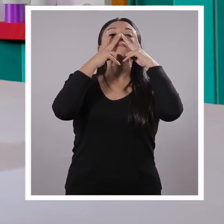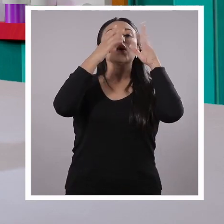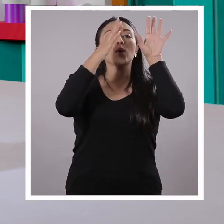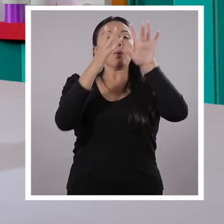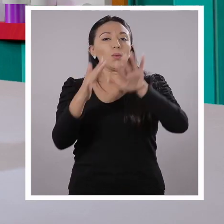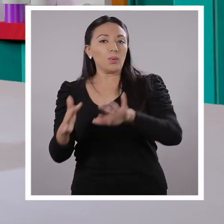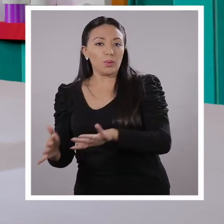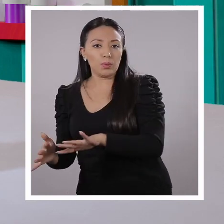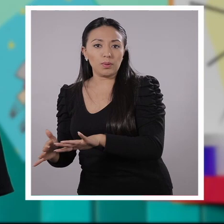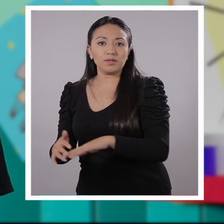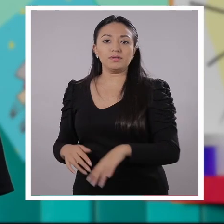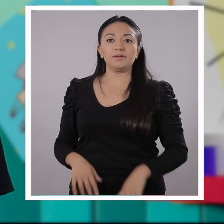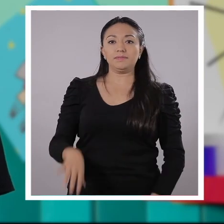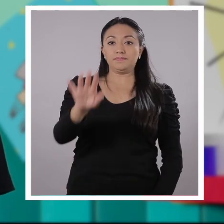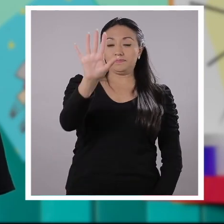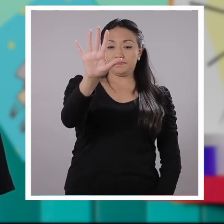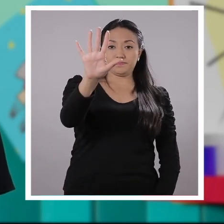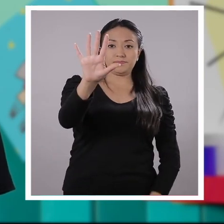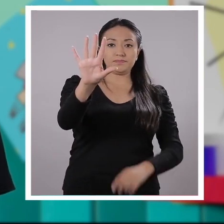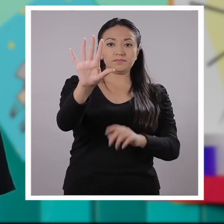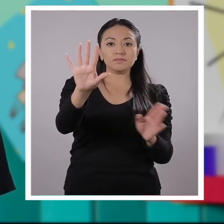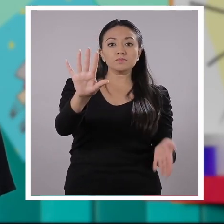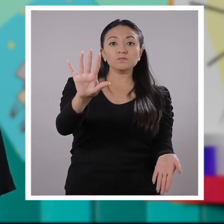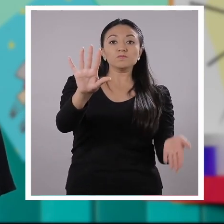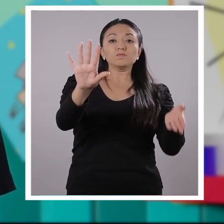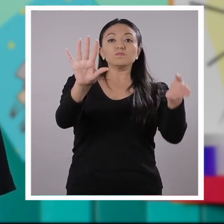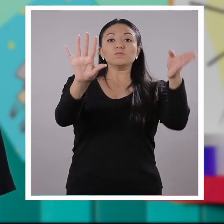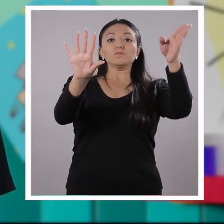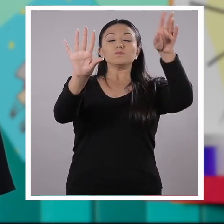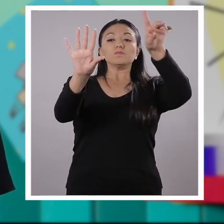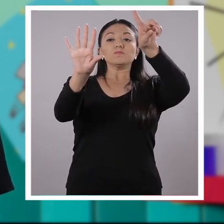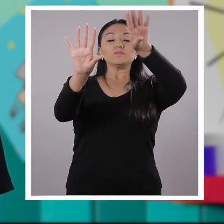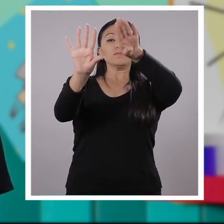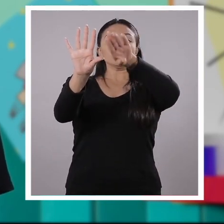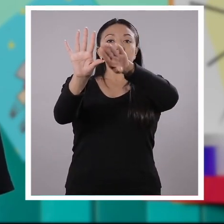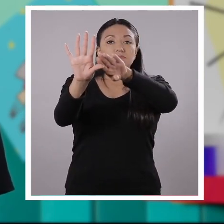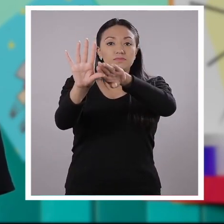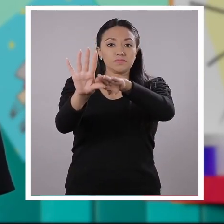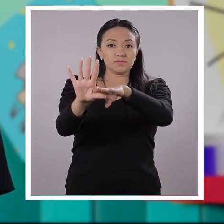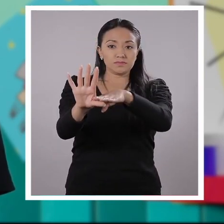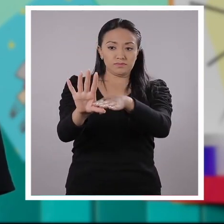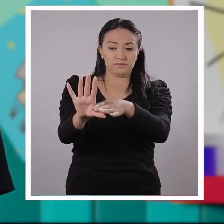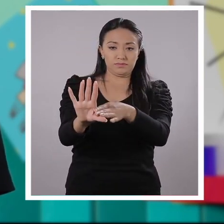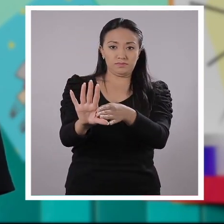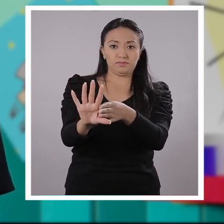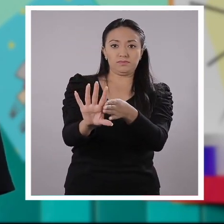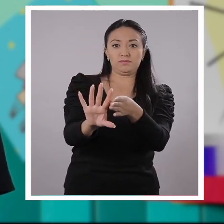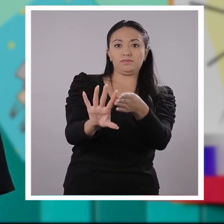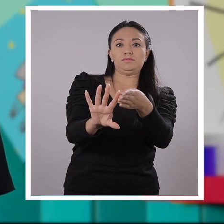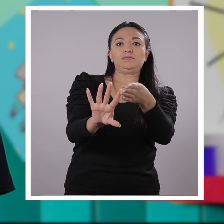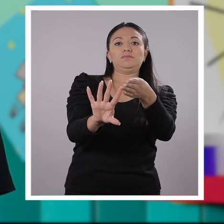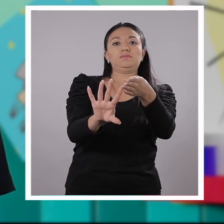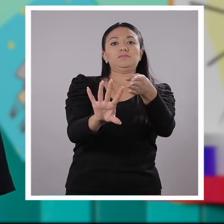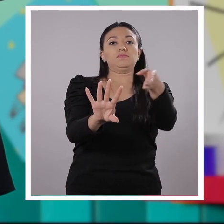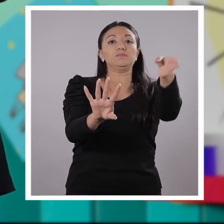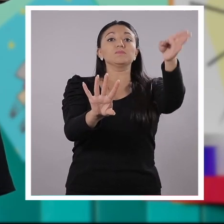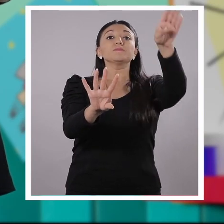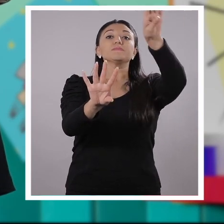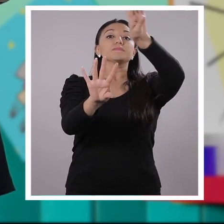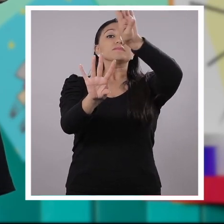Y cuando bajamos, exhalamos. ¡Ay! Vamos, a ver, sube la montaña, inhala. Sube la montaña, inhalo. Bajo, exhalo. El guagua